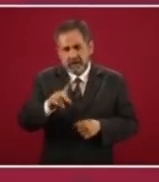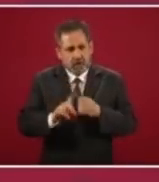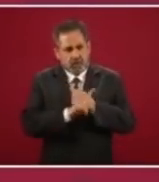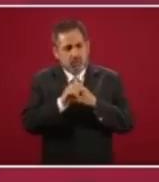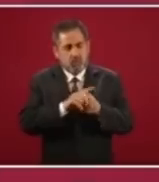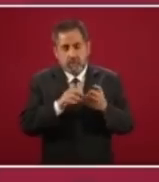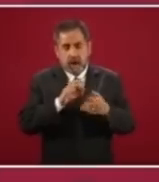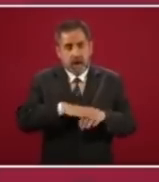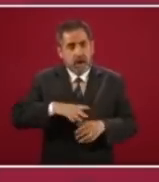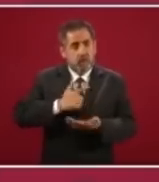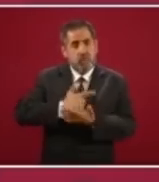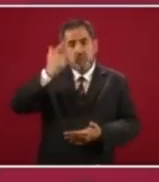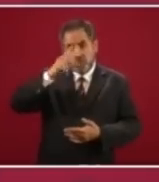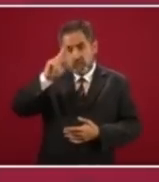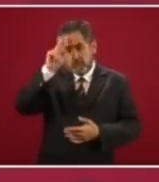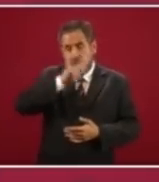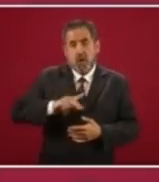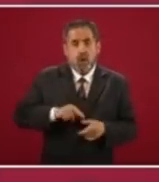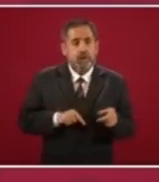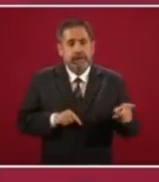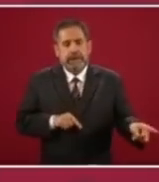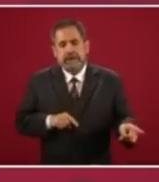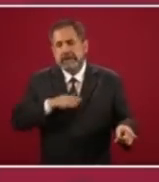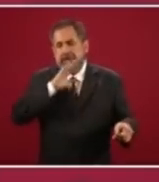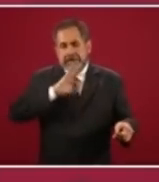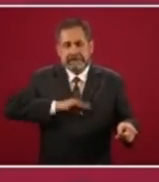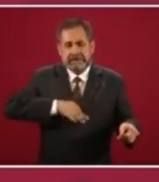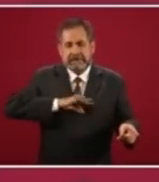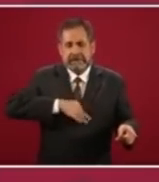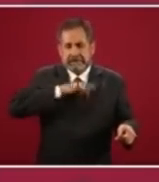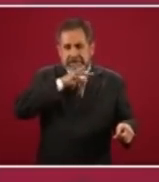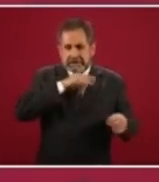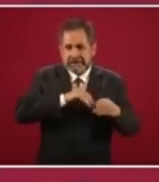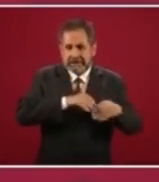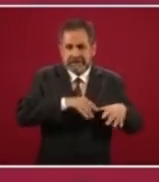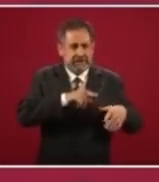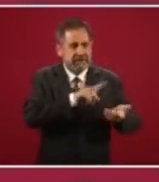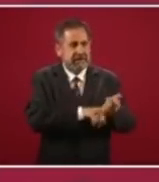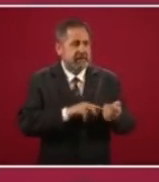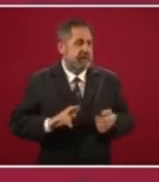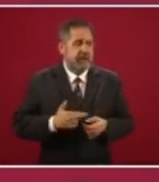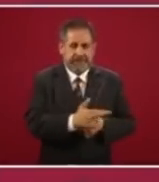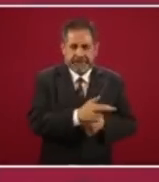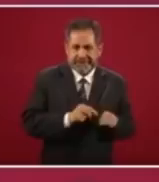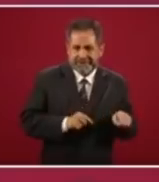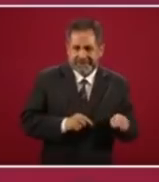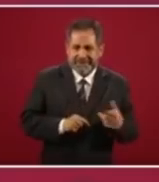problema grave la contaminación de los ríos.